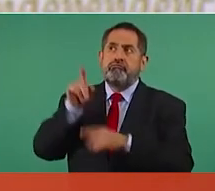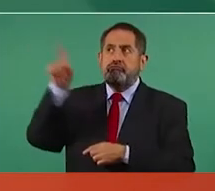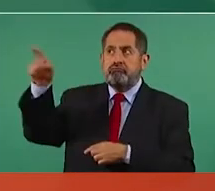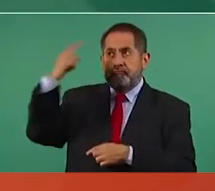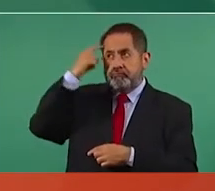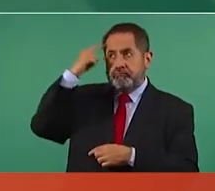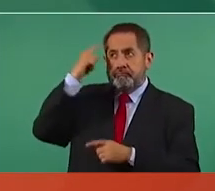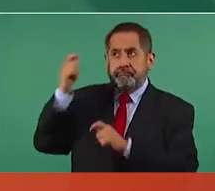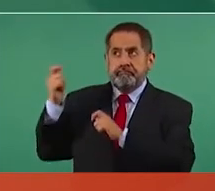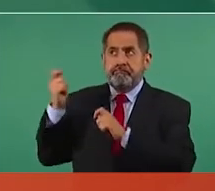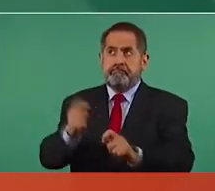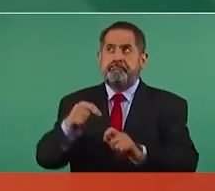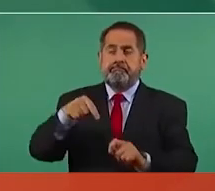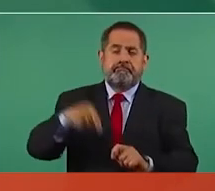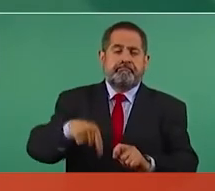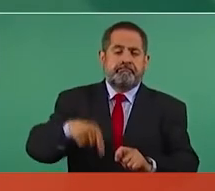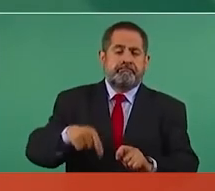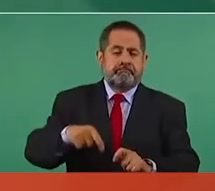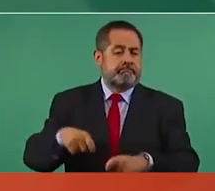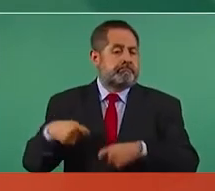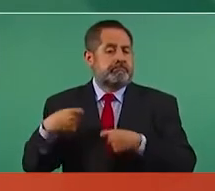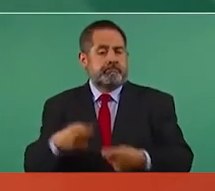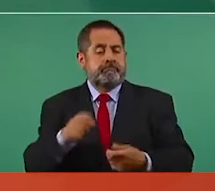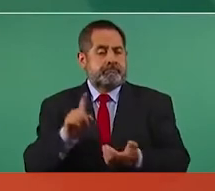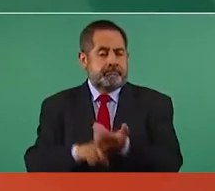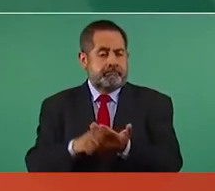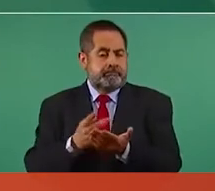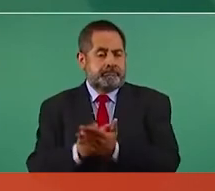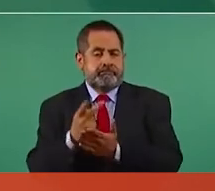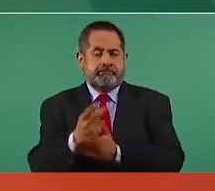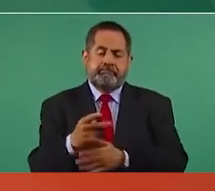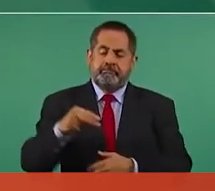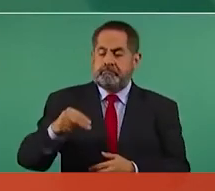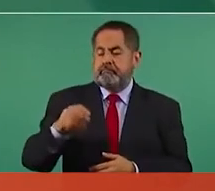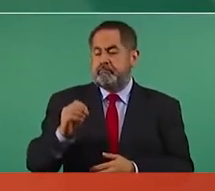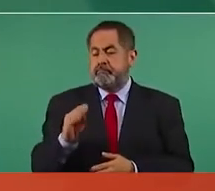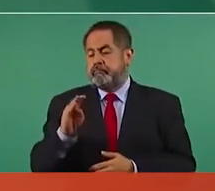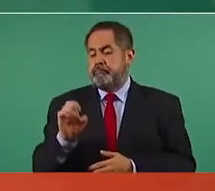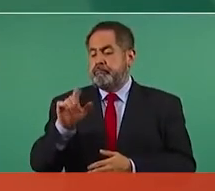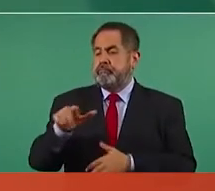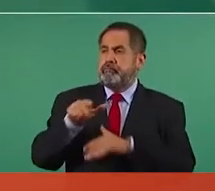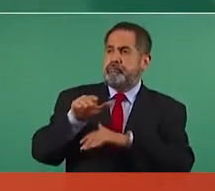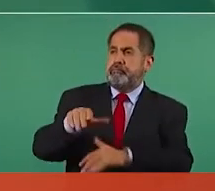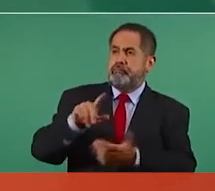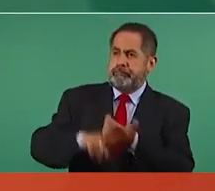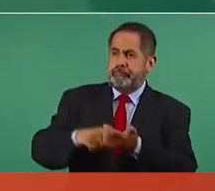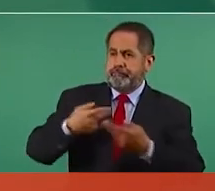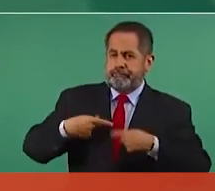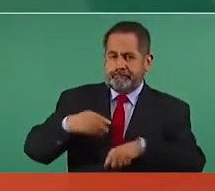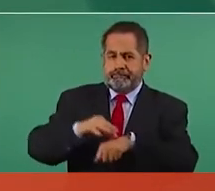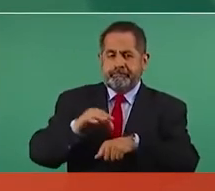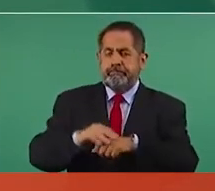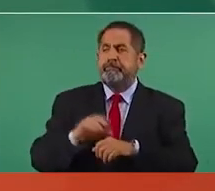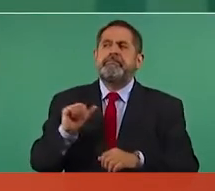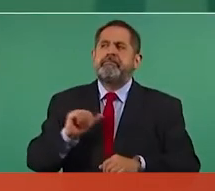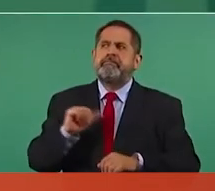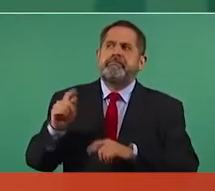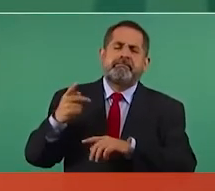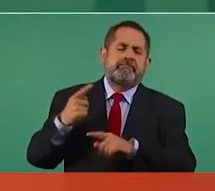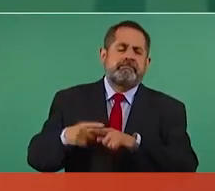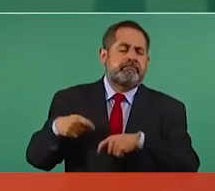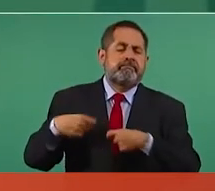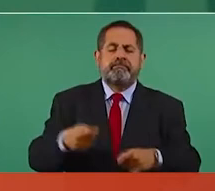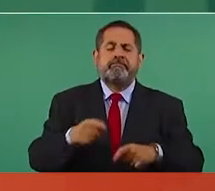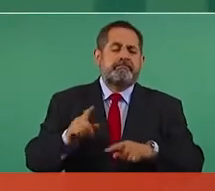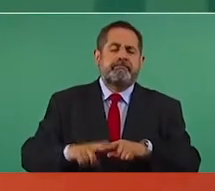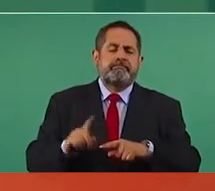entregar un premio en esta materia a quienes